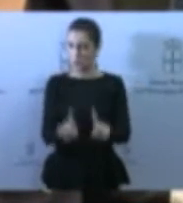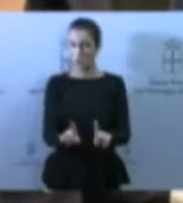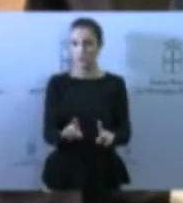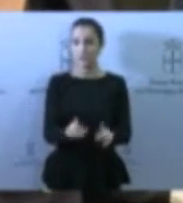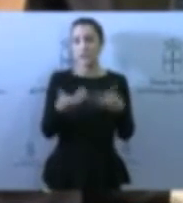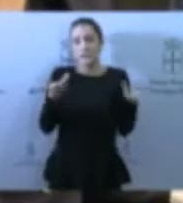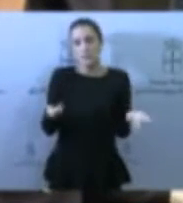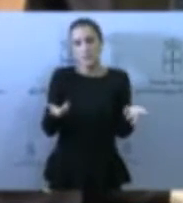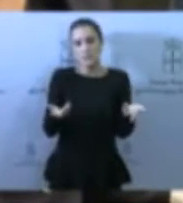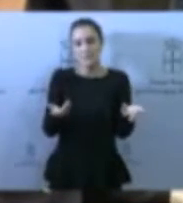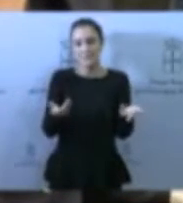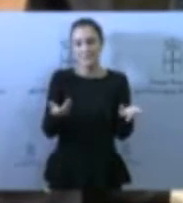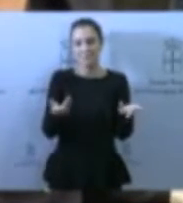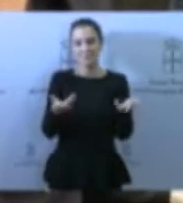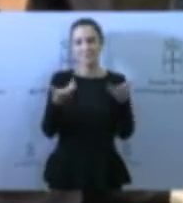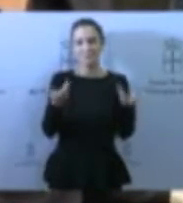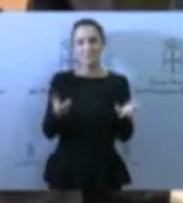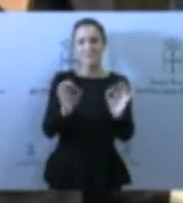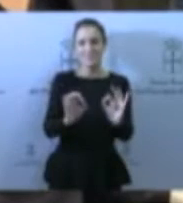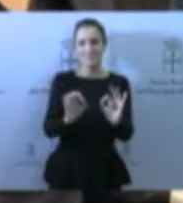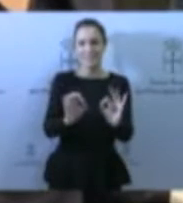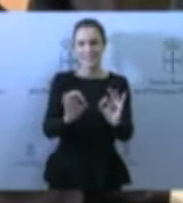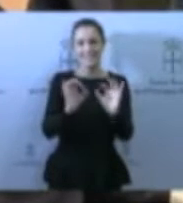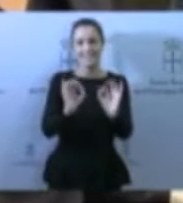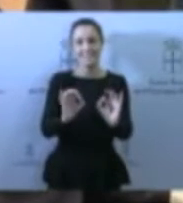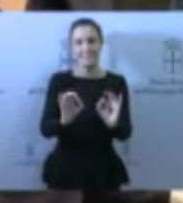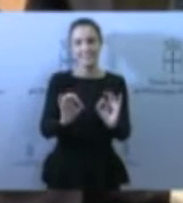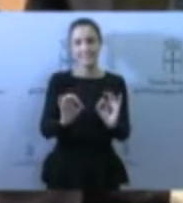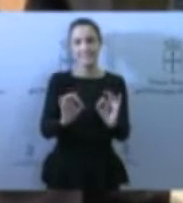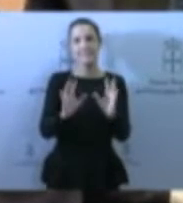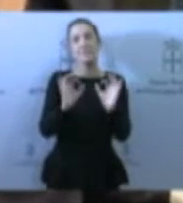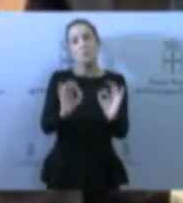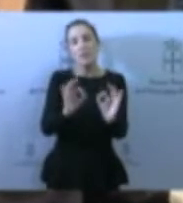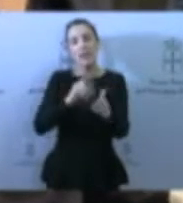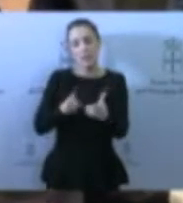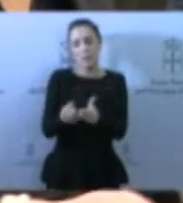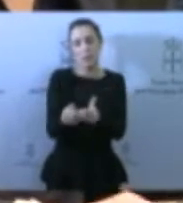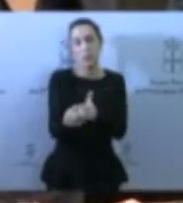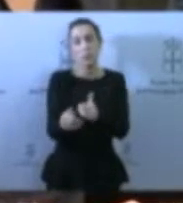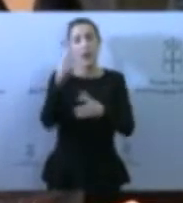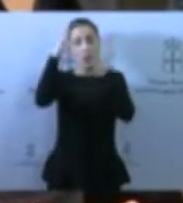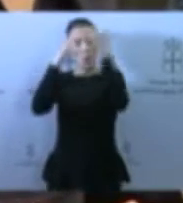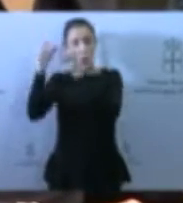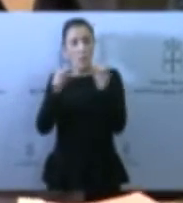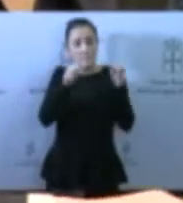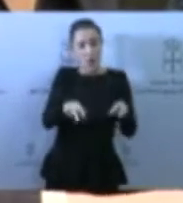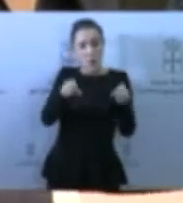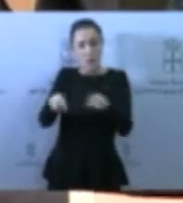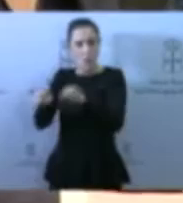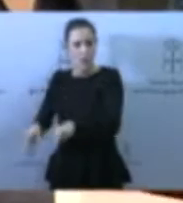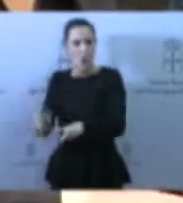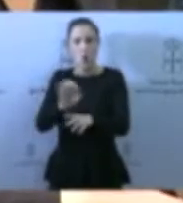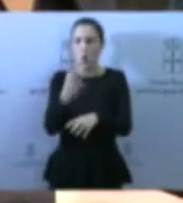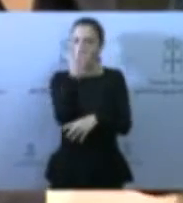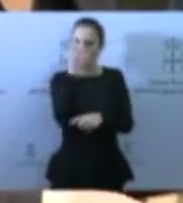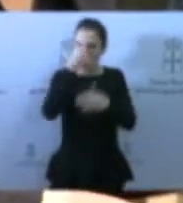meses pueda haber que afrontar otros frentes fríos igual de rigurosos o más que este, que acabamos de superar, por lo que se